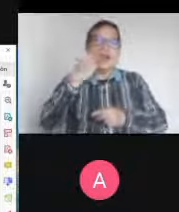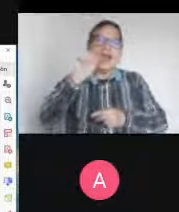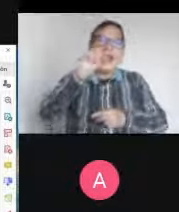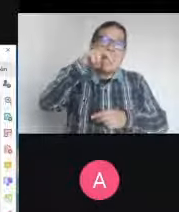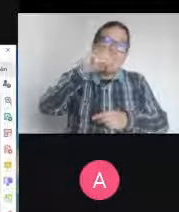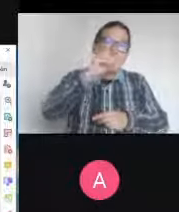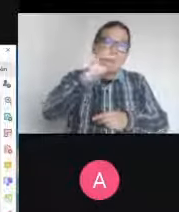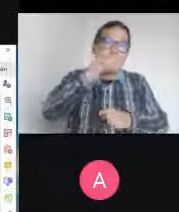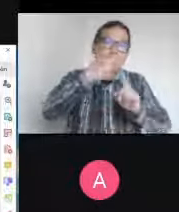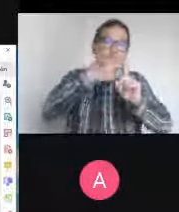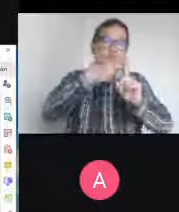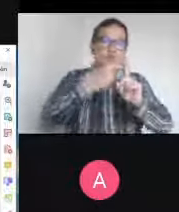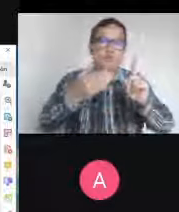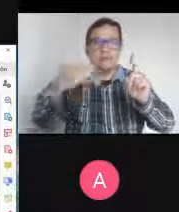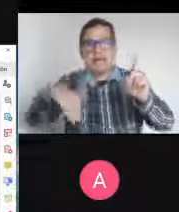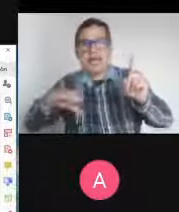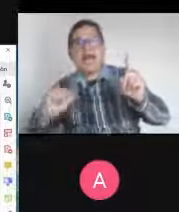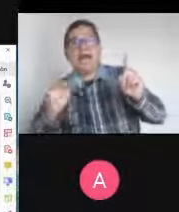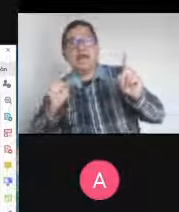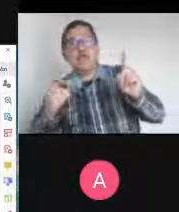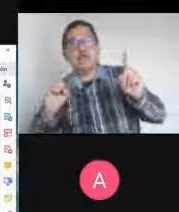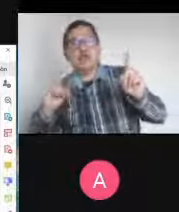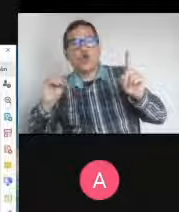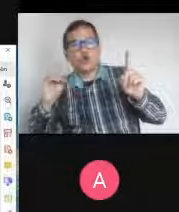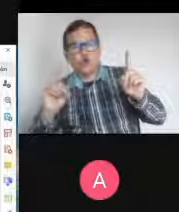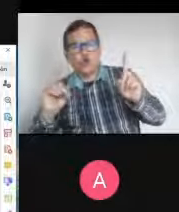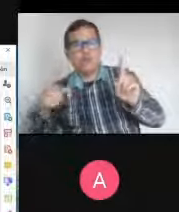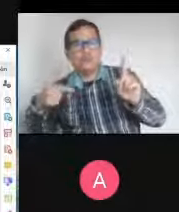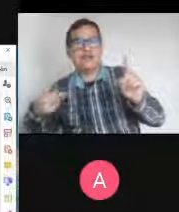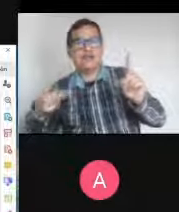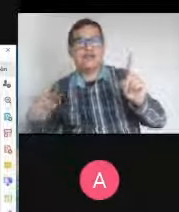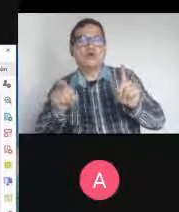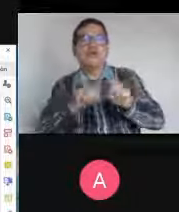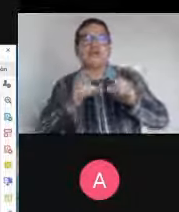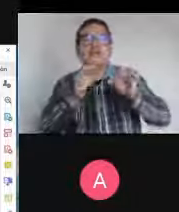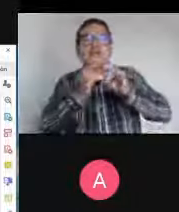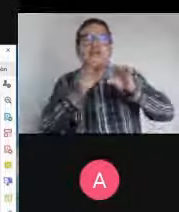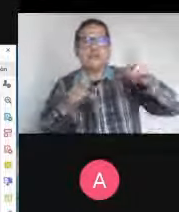abajo. Quiere decir que conduce hacia abajo, es decir, de positivo hacia negativo.